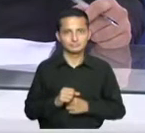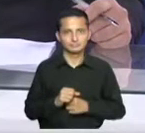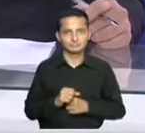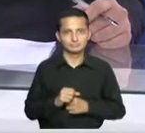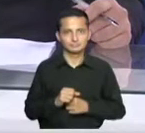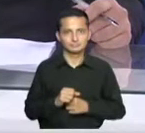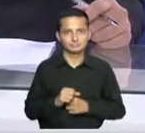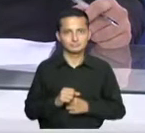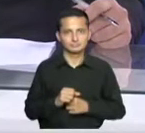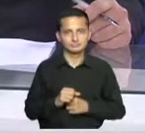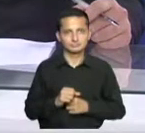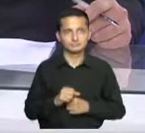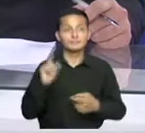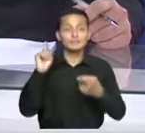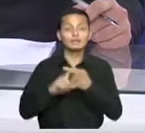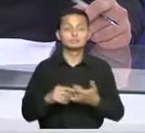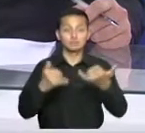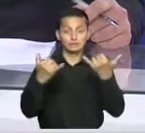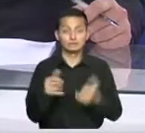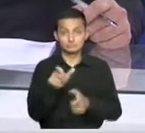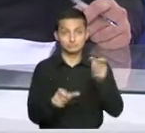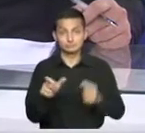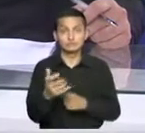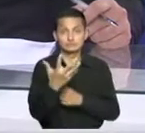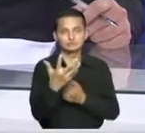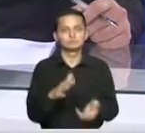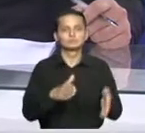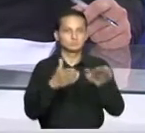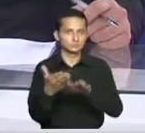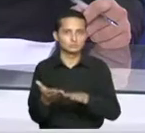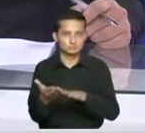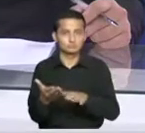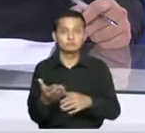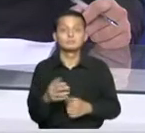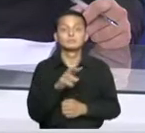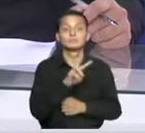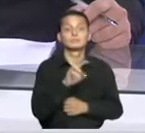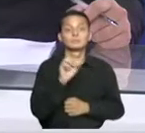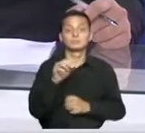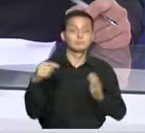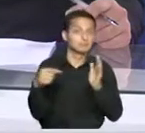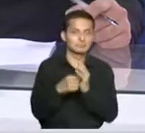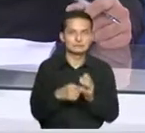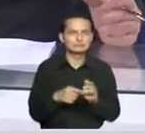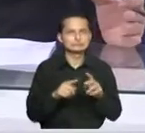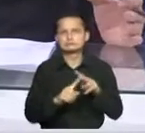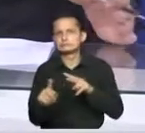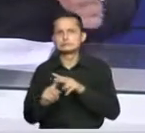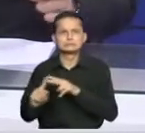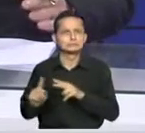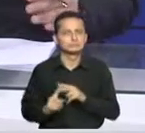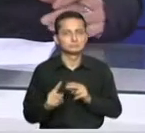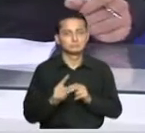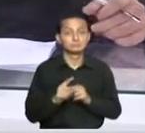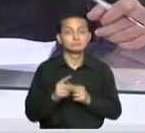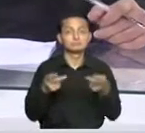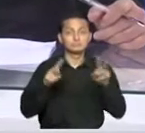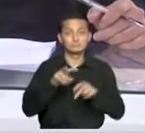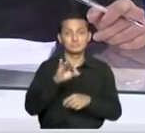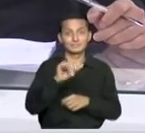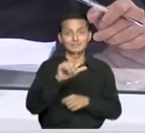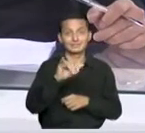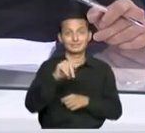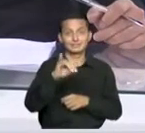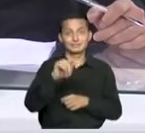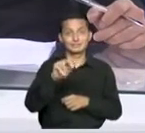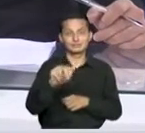Hasta el momento, 5 personas fallecidas y más de 20.000 han sido evacuadas, mientras que en Filipinas la situación se agrava